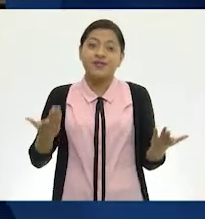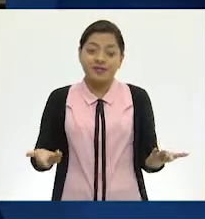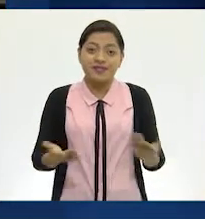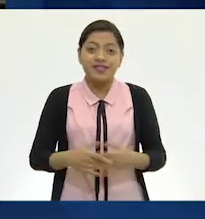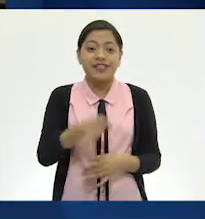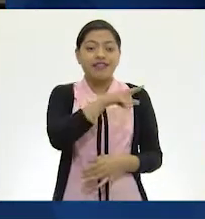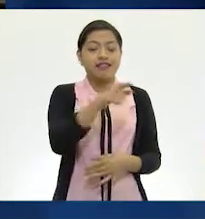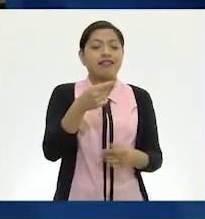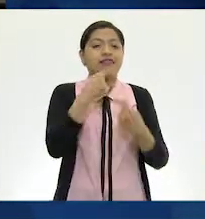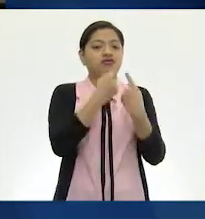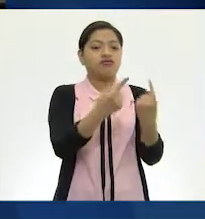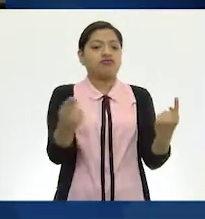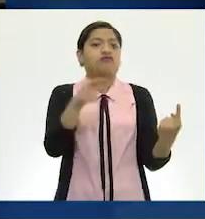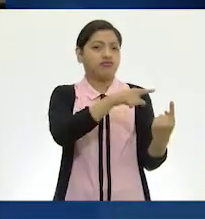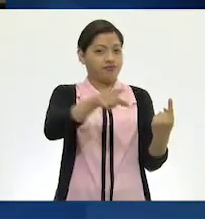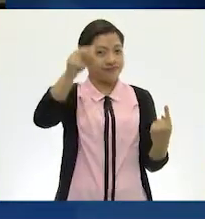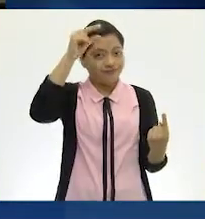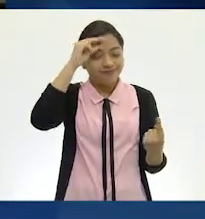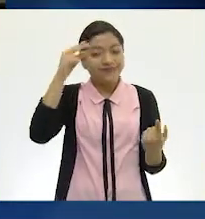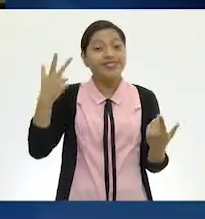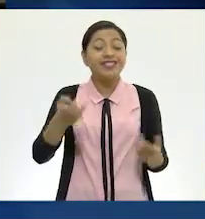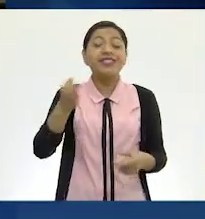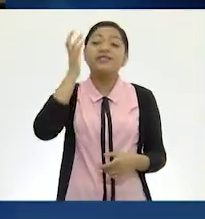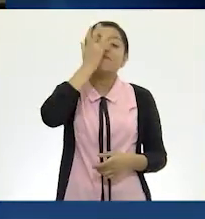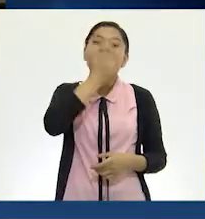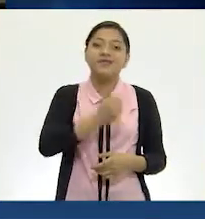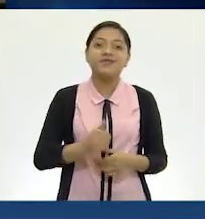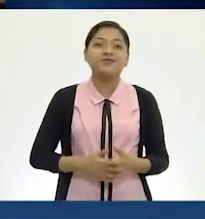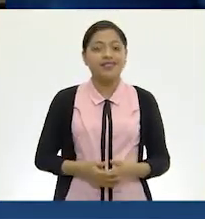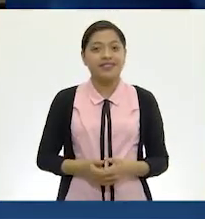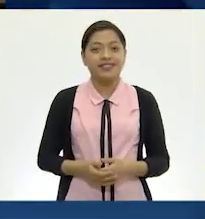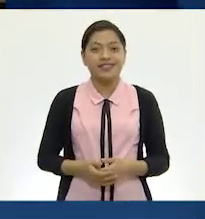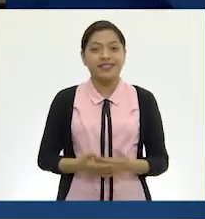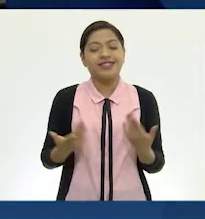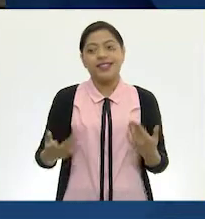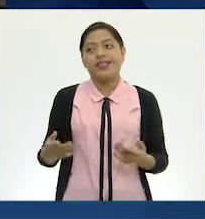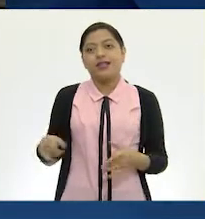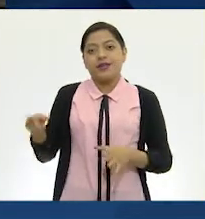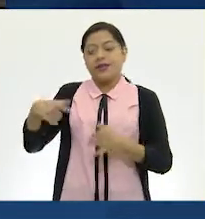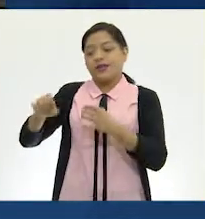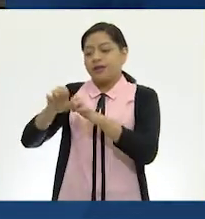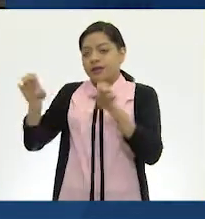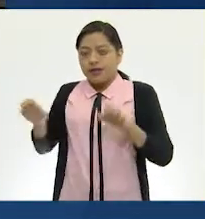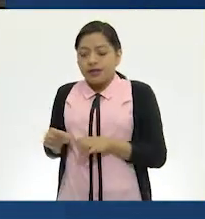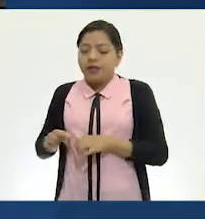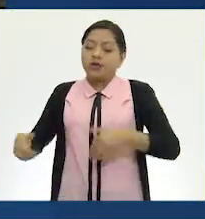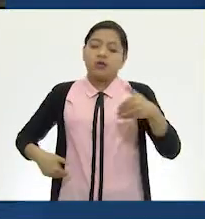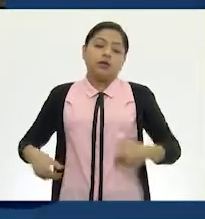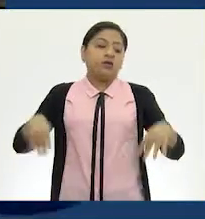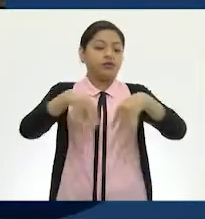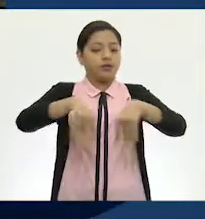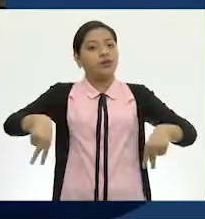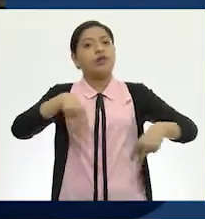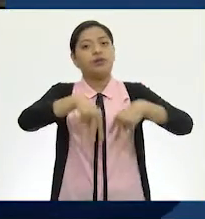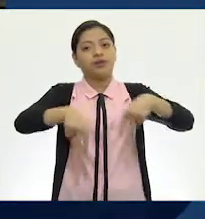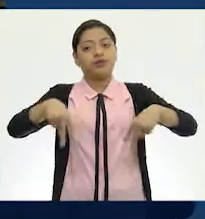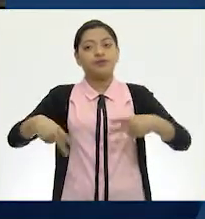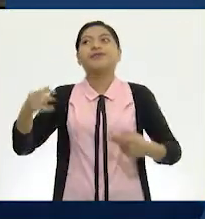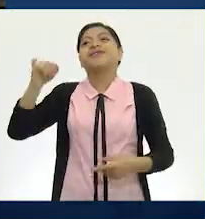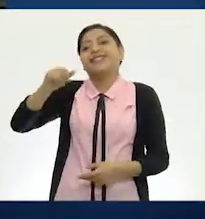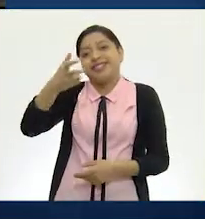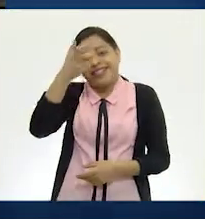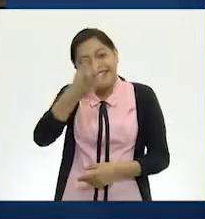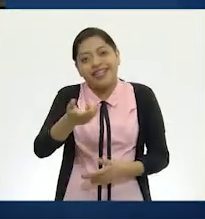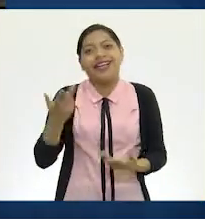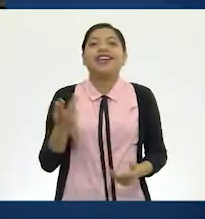son inteligentes. ¿Verdad? Eso es muy bonito, muy, sí, bonito parte de todo el equipo, ¿no? Ajá. Claro, por supuesto. Entonces, no queremos